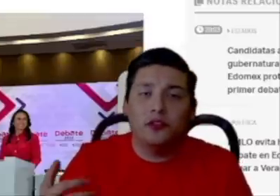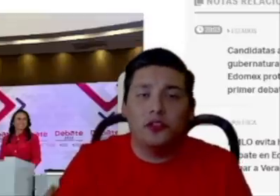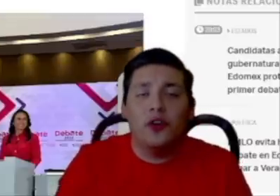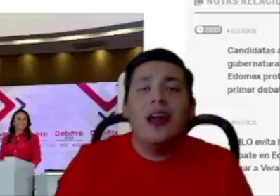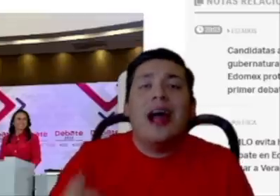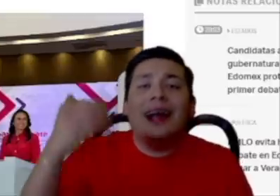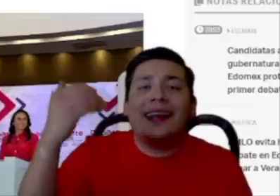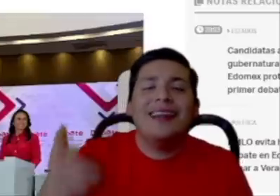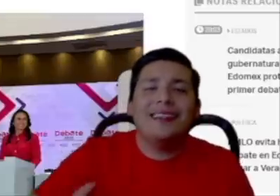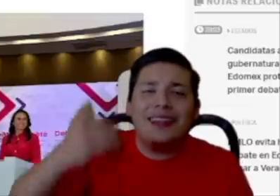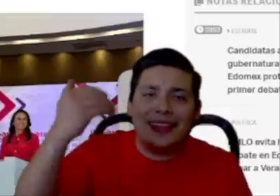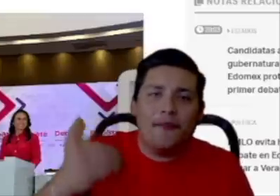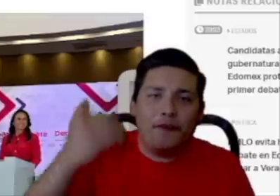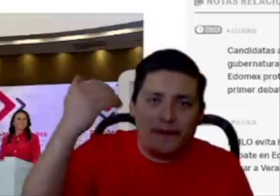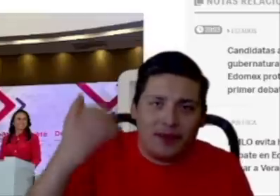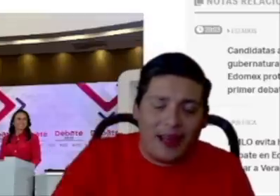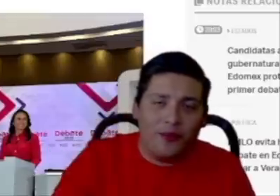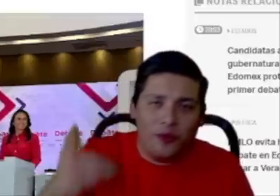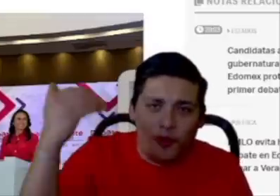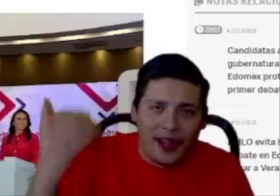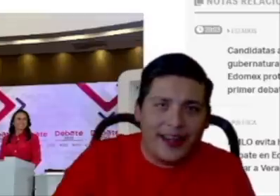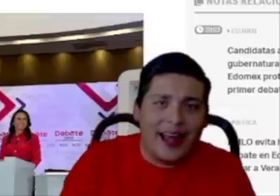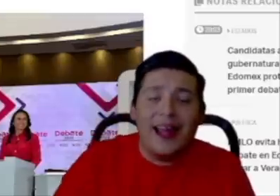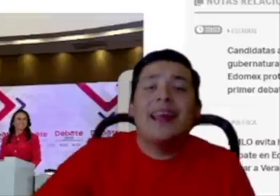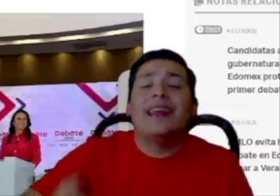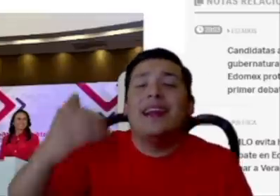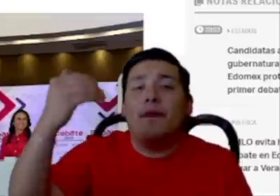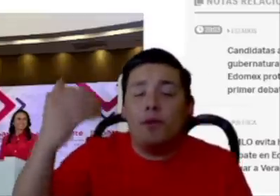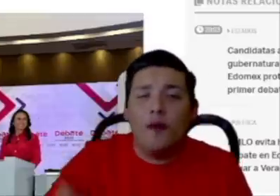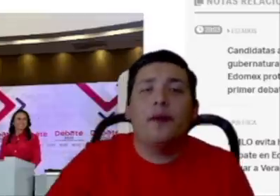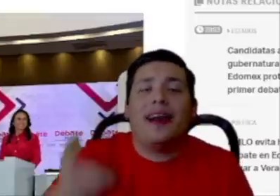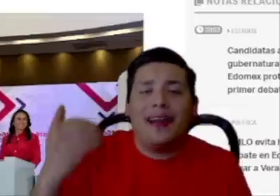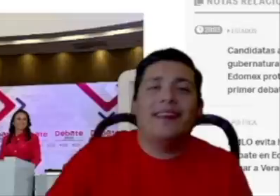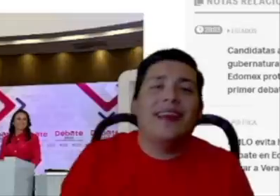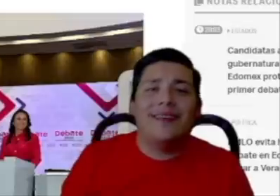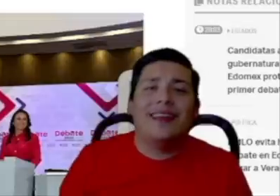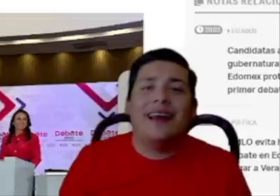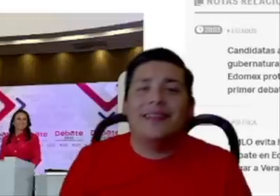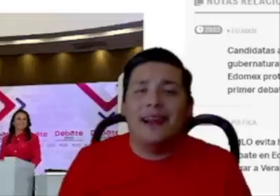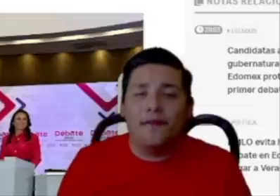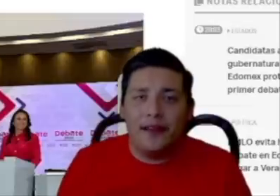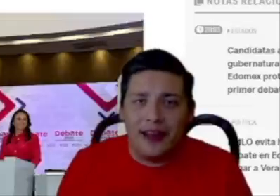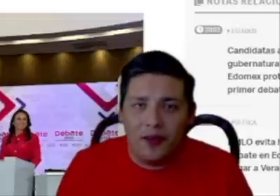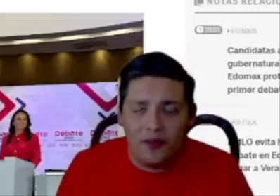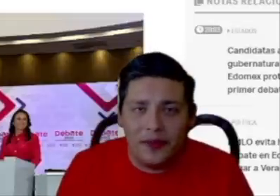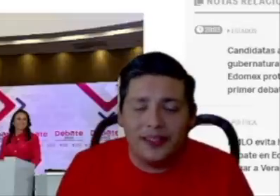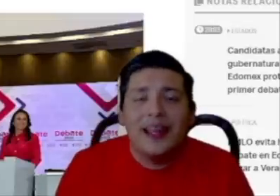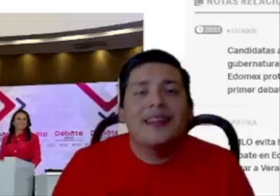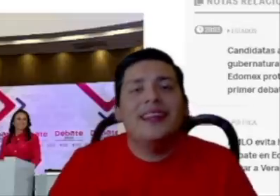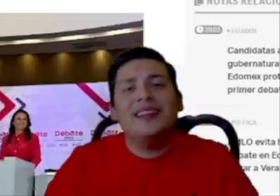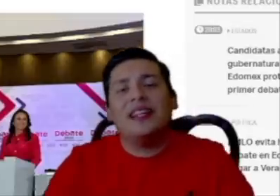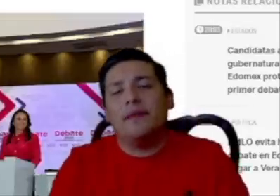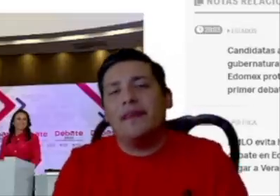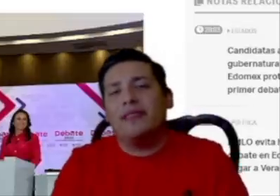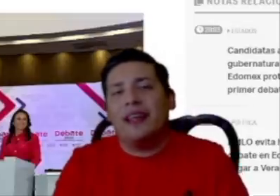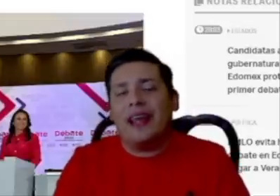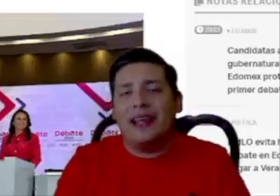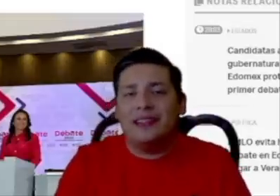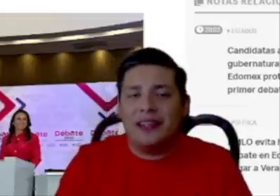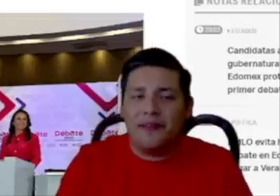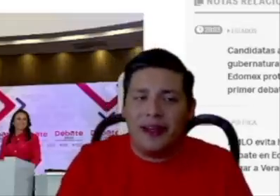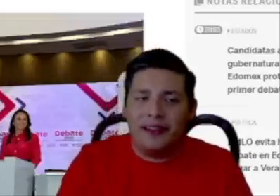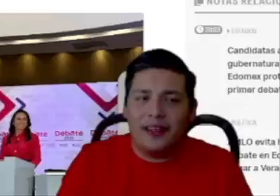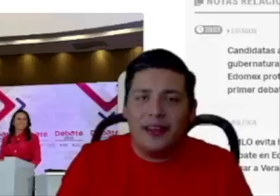también nos demostró a qué se está enfrentando Morena y la propia candidata Delfina Gómez.